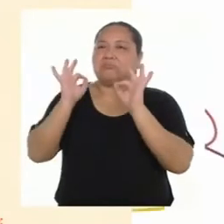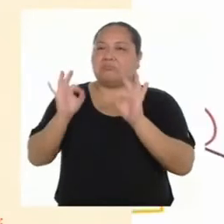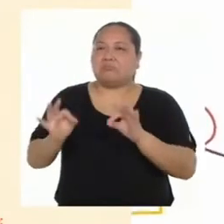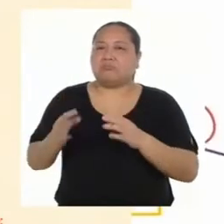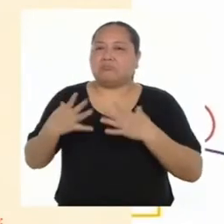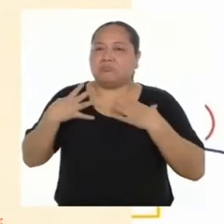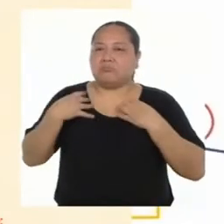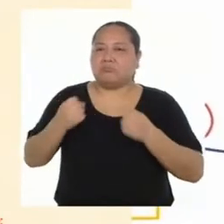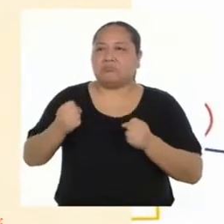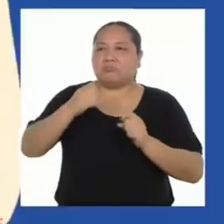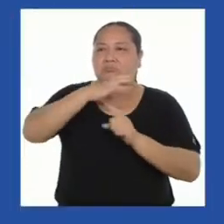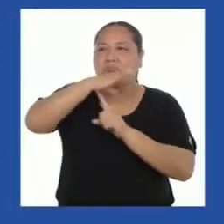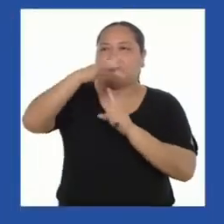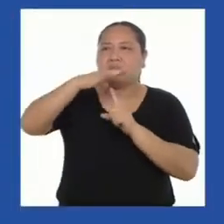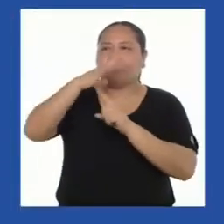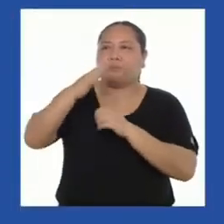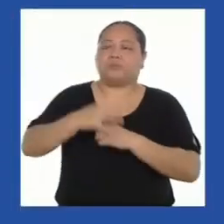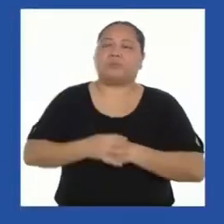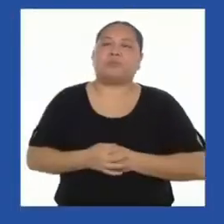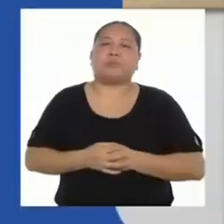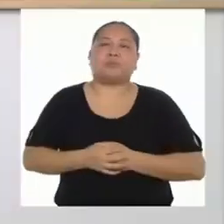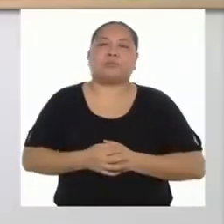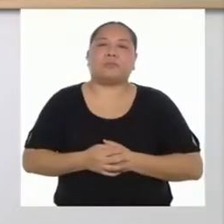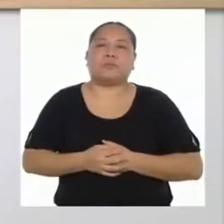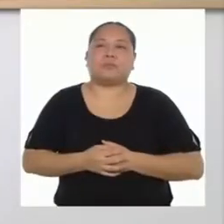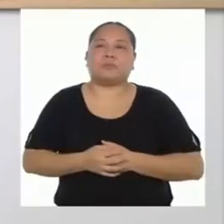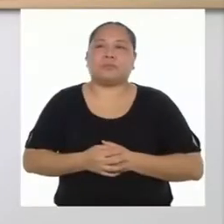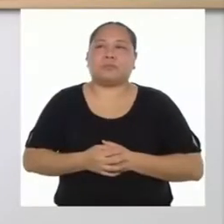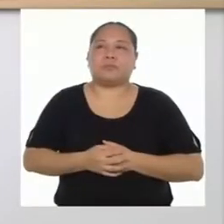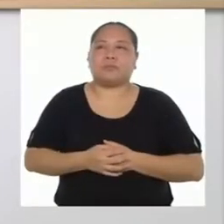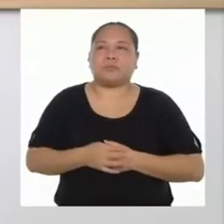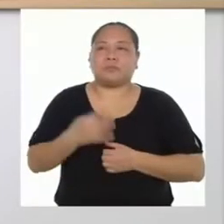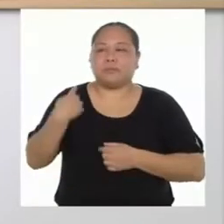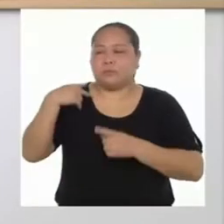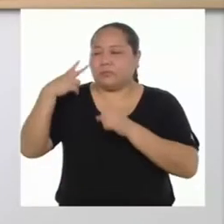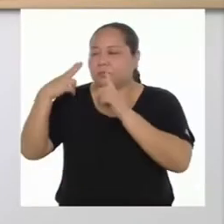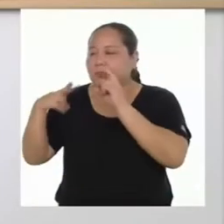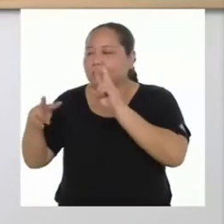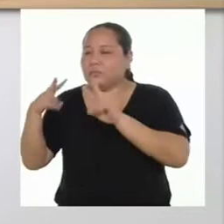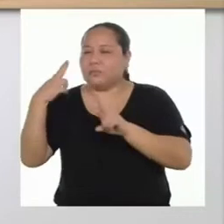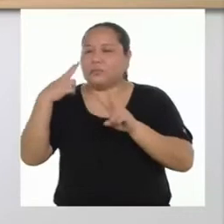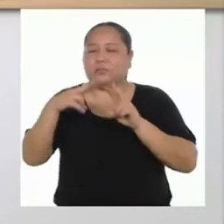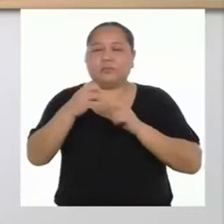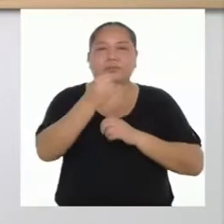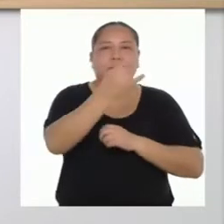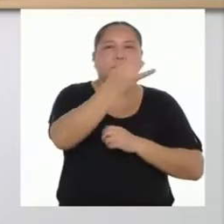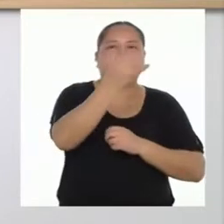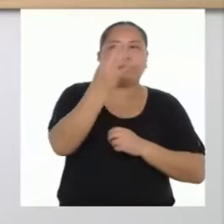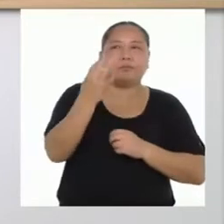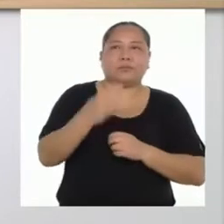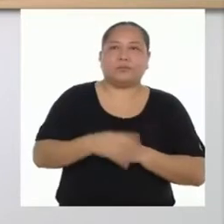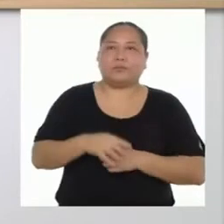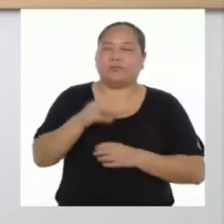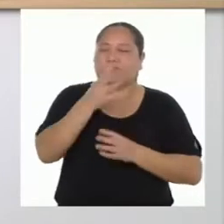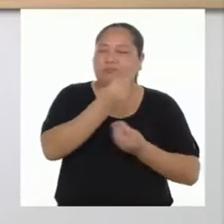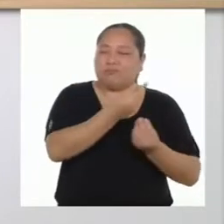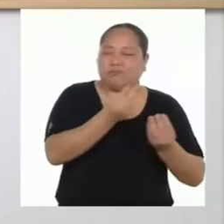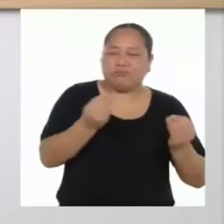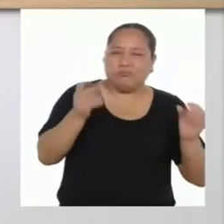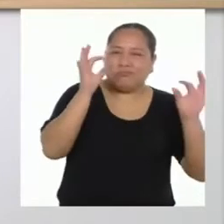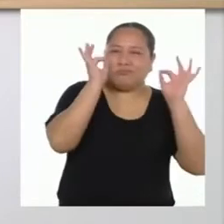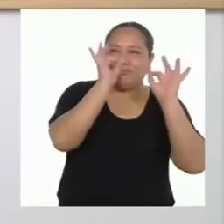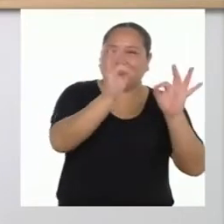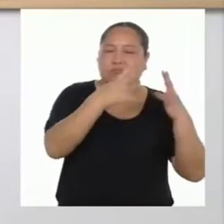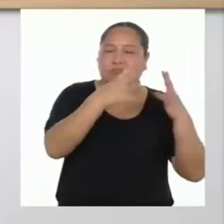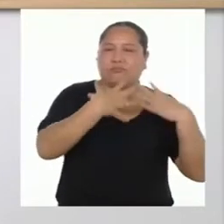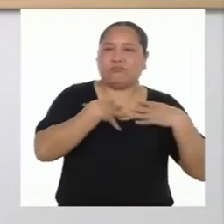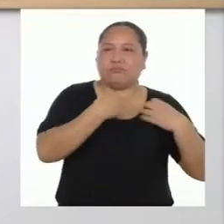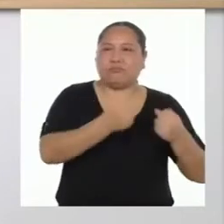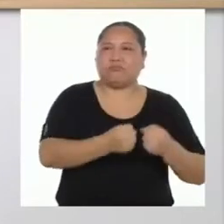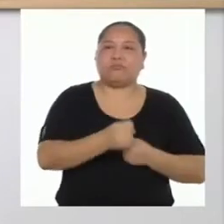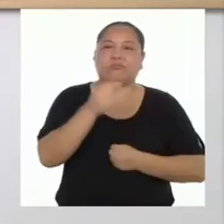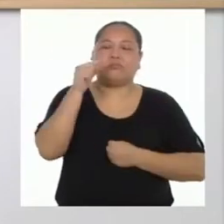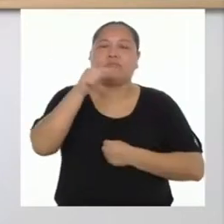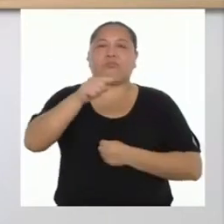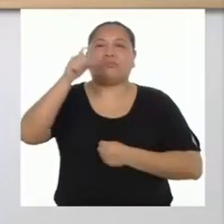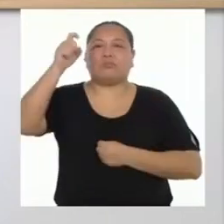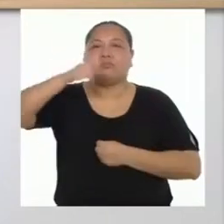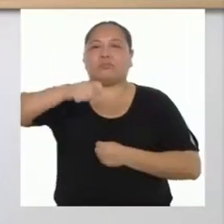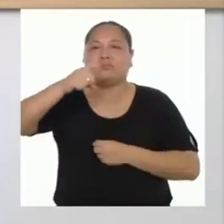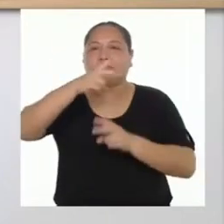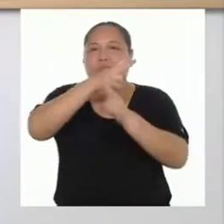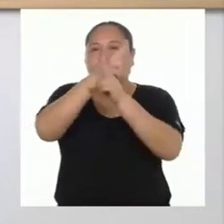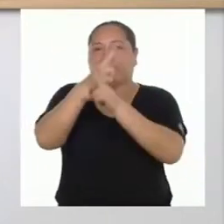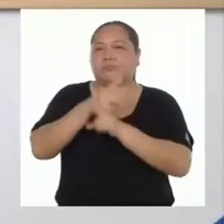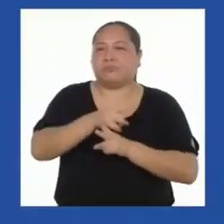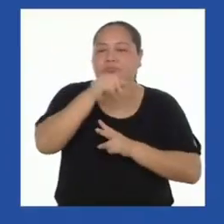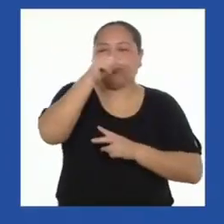la salud y el ambiente. Podemos ver que algunos residuos pueden ser muy peligrosos para la salud y requieren